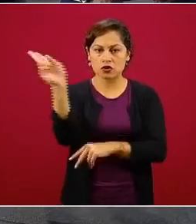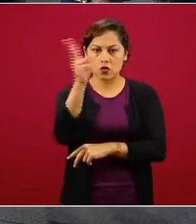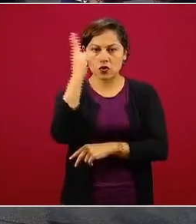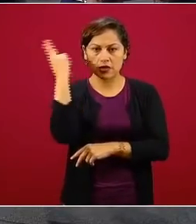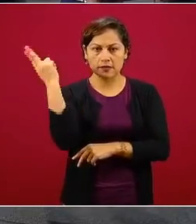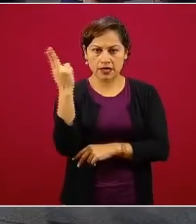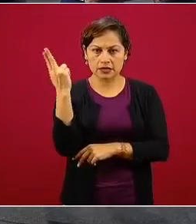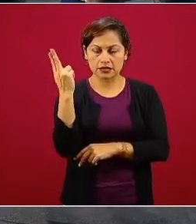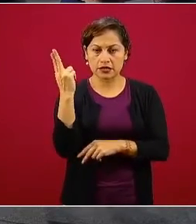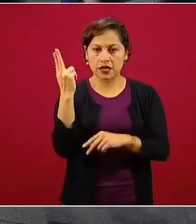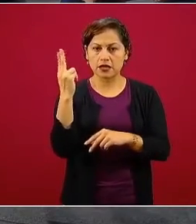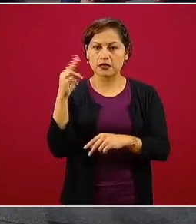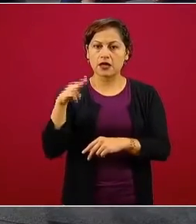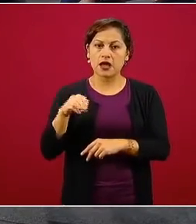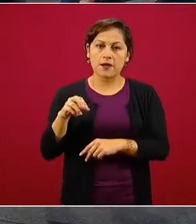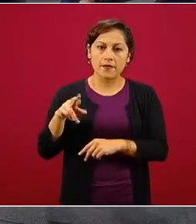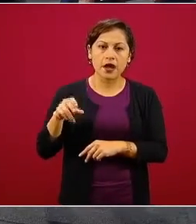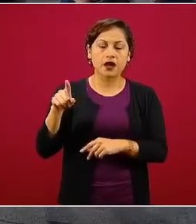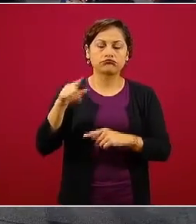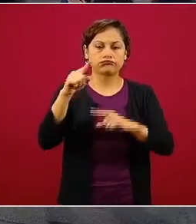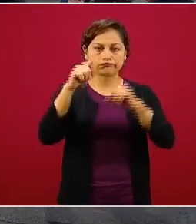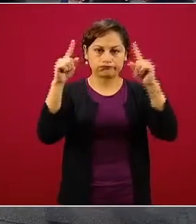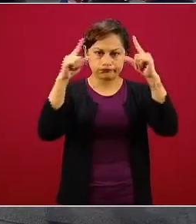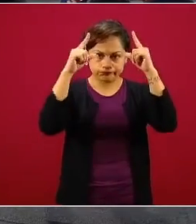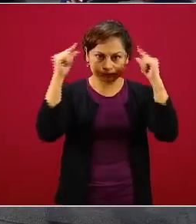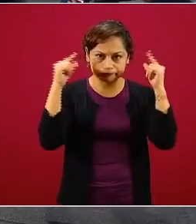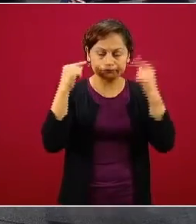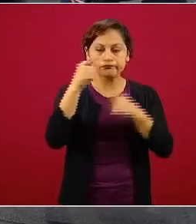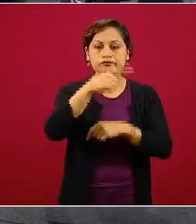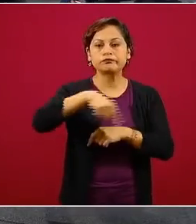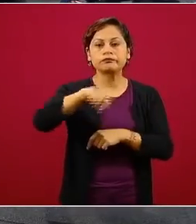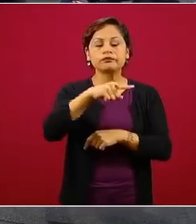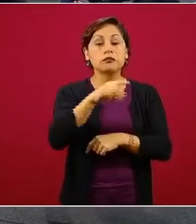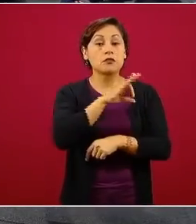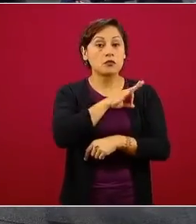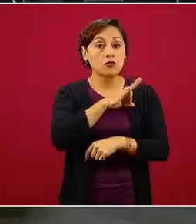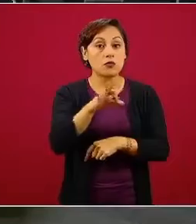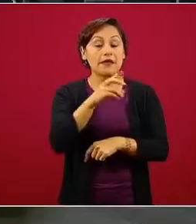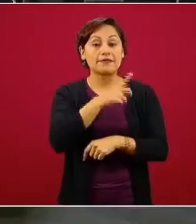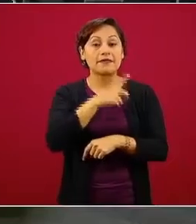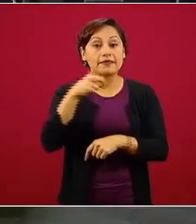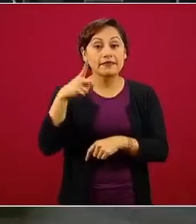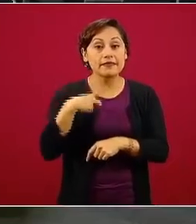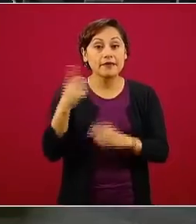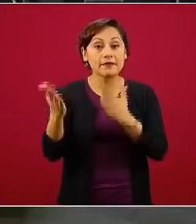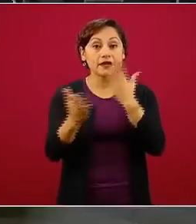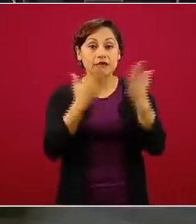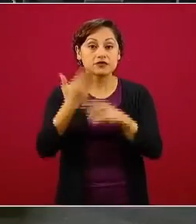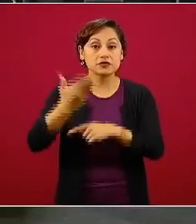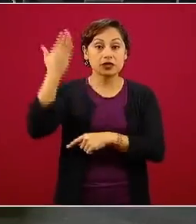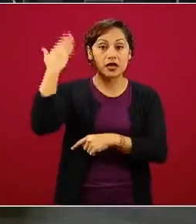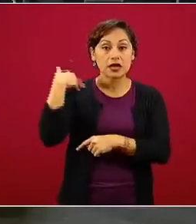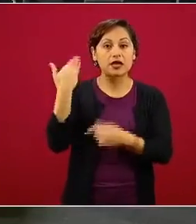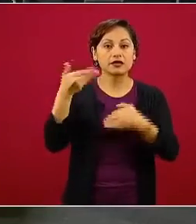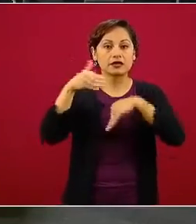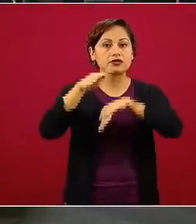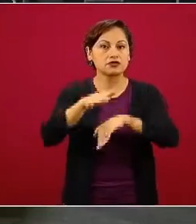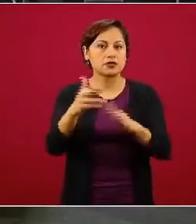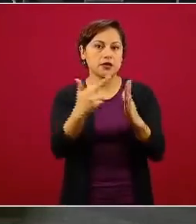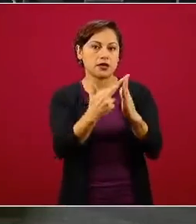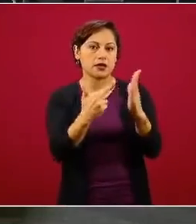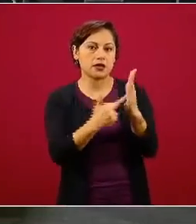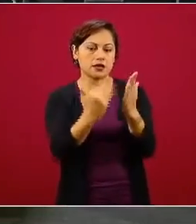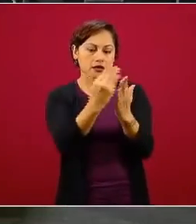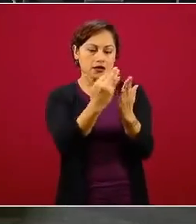deben ser preparadas para ese fin, de acuerdo al reglamento de la Ley de Navegación y Comercio Marítimo.